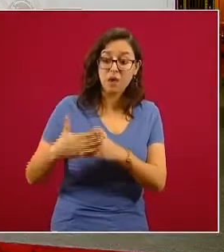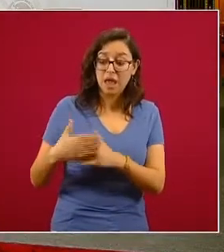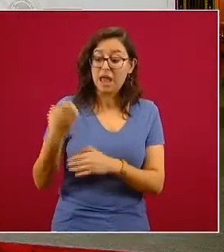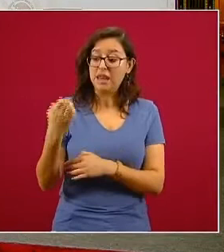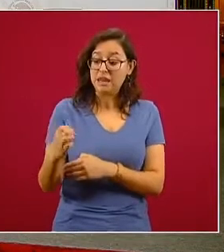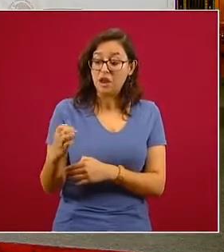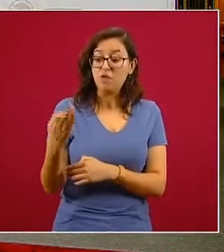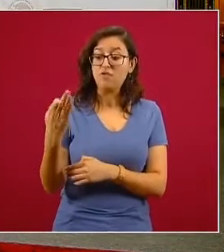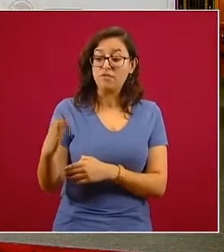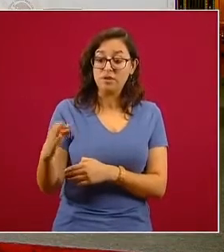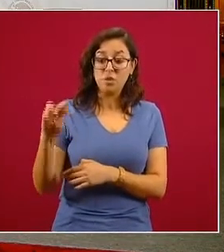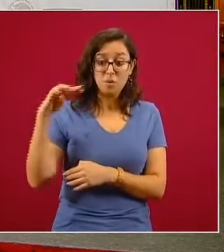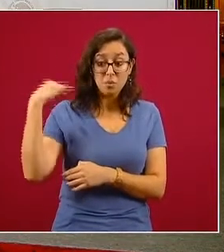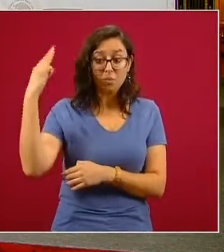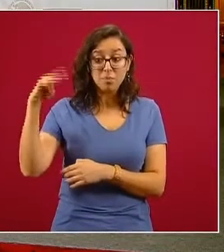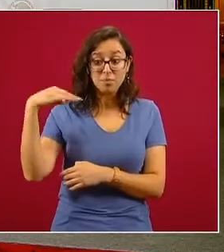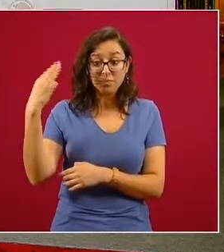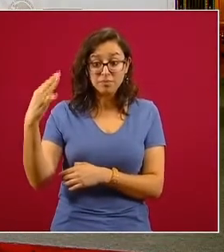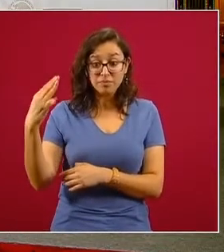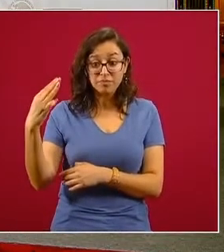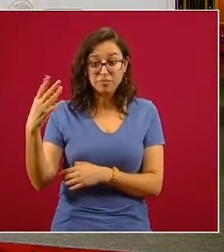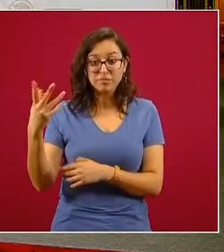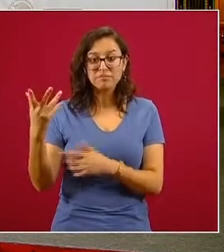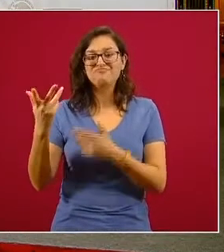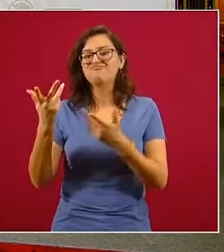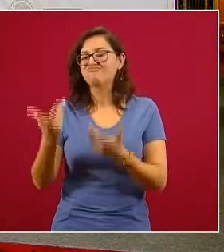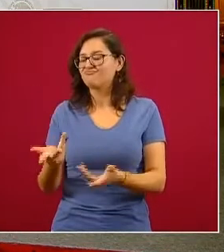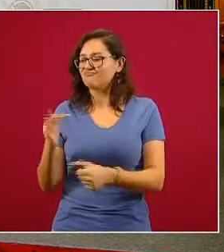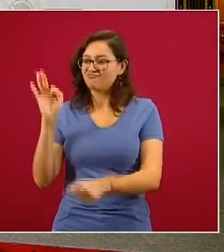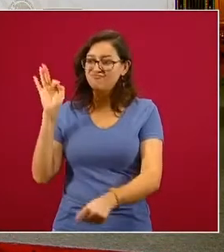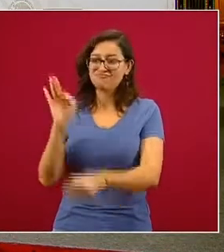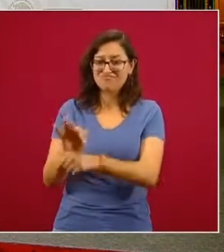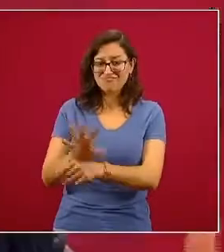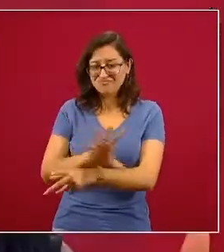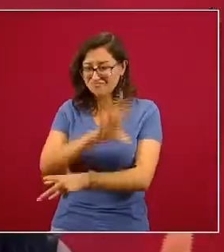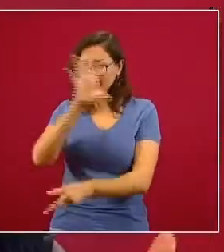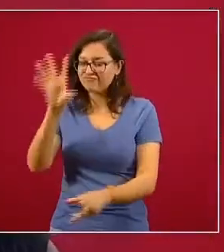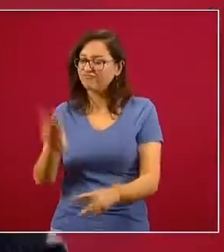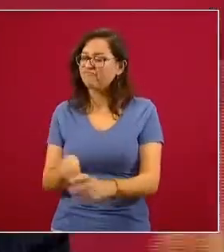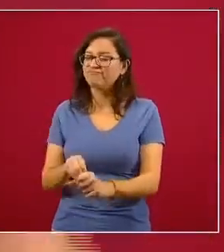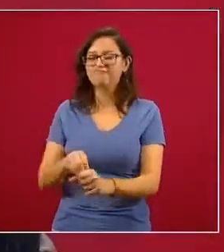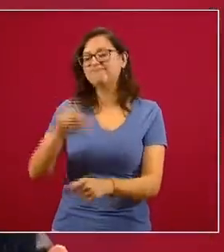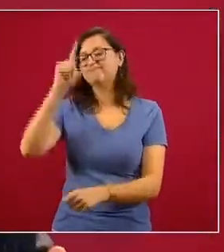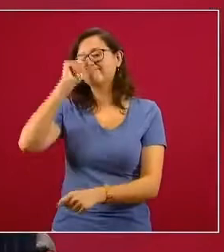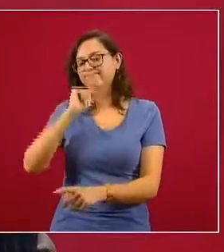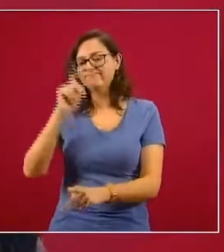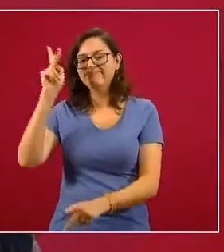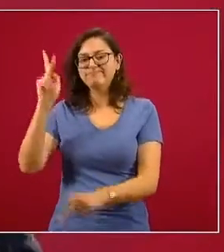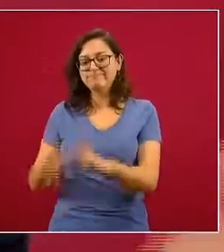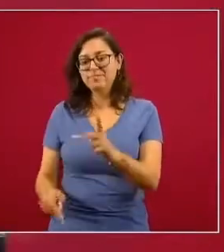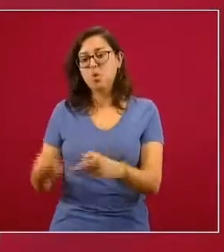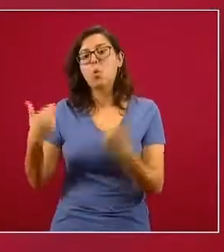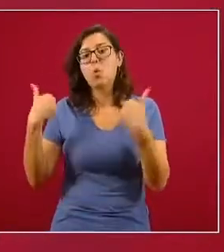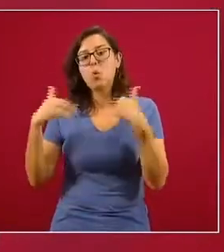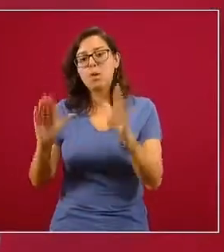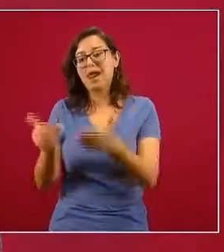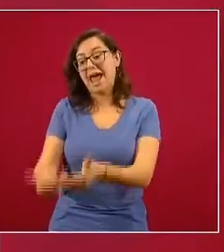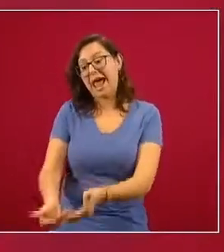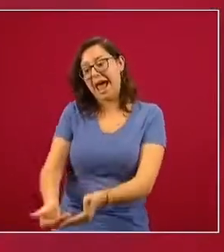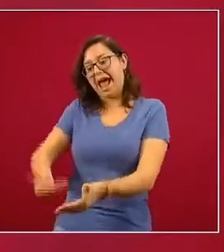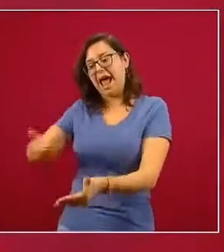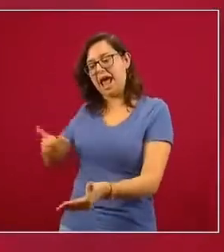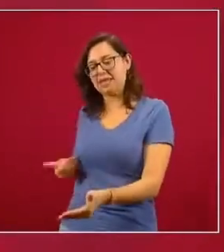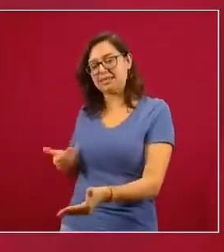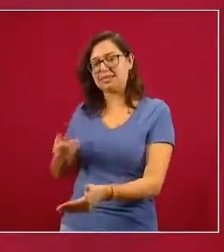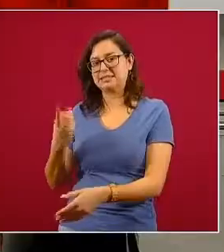febrero, marzo, no brinde la protección o la duración de protección que se hubiera aprovechado si todo el mundo se vacunara